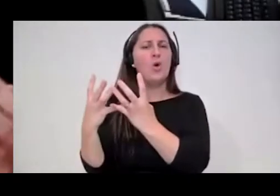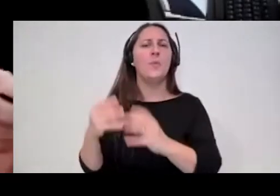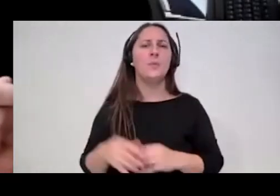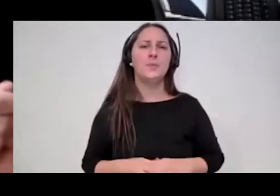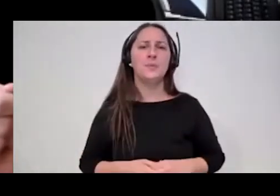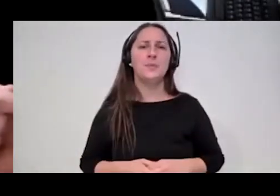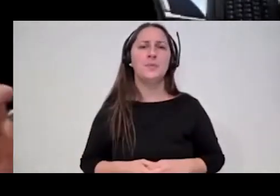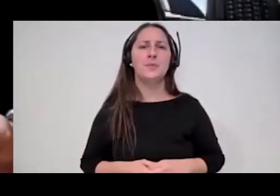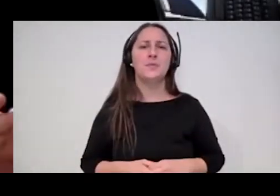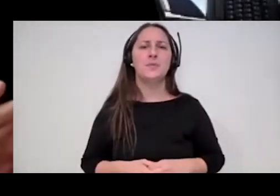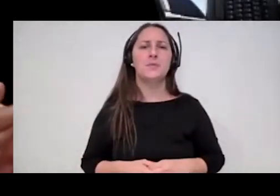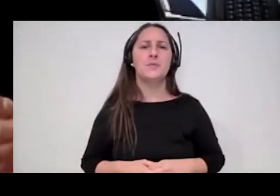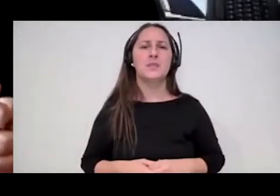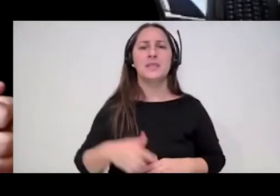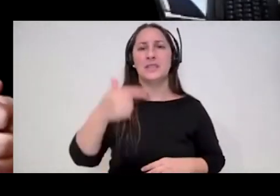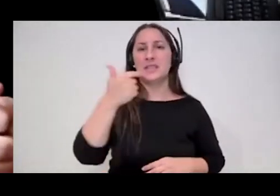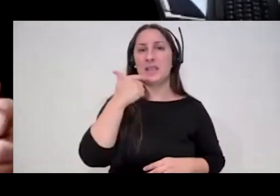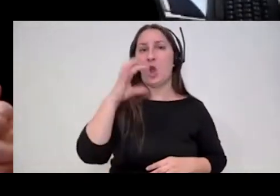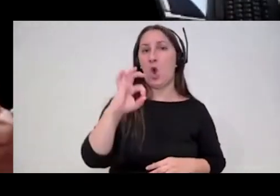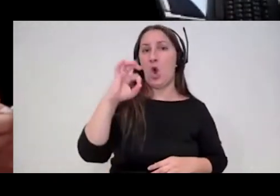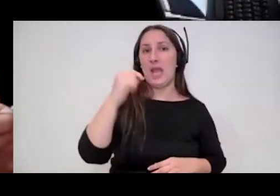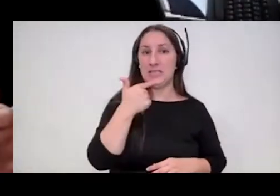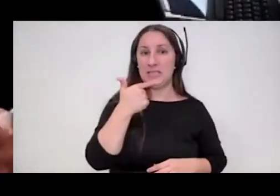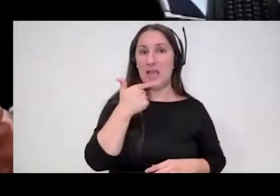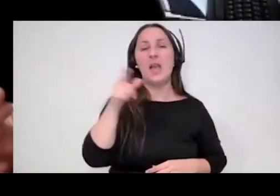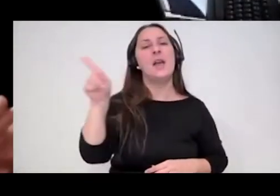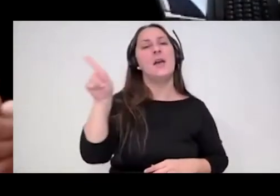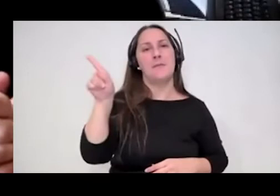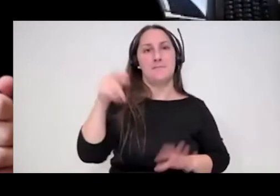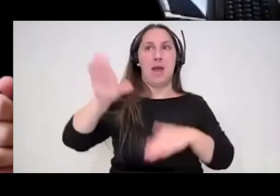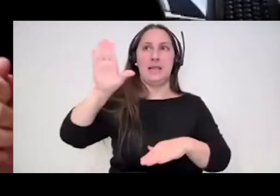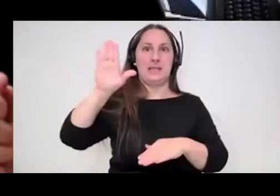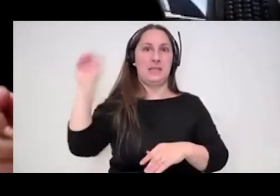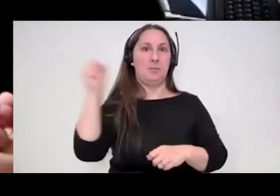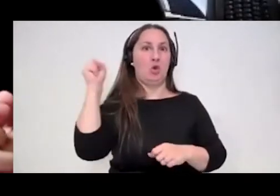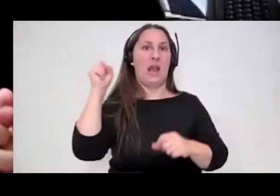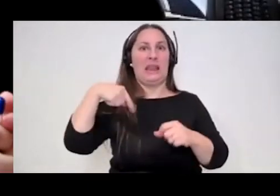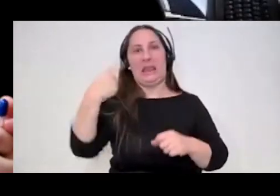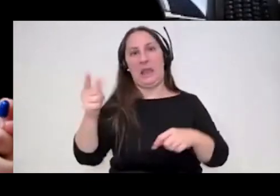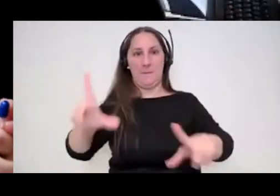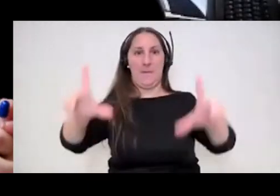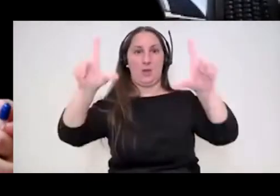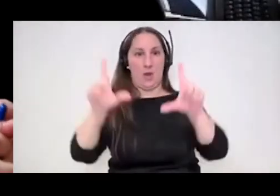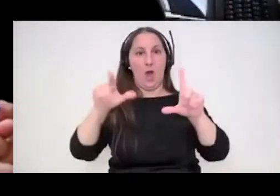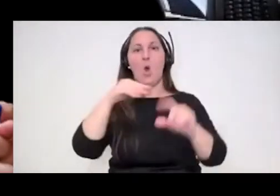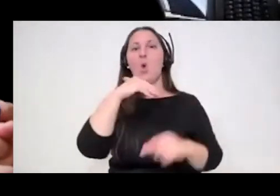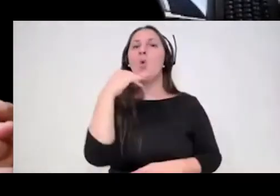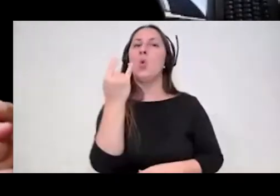el sello ese, el que es mucho más relevante que la personería jurídica,